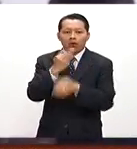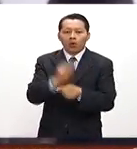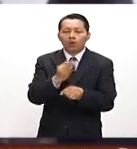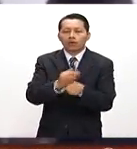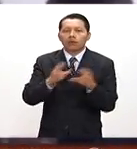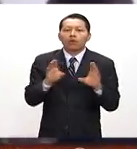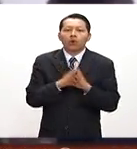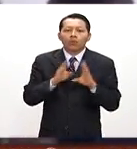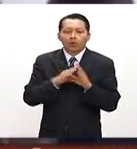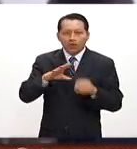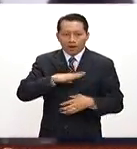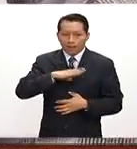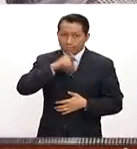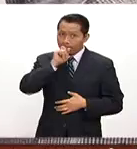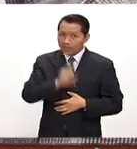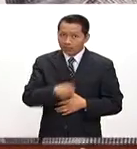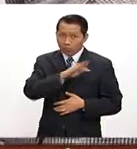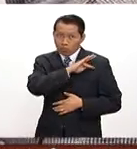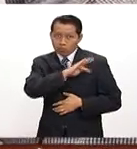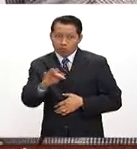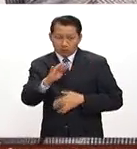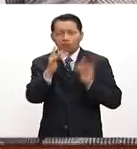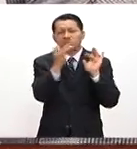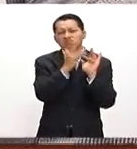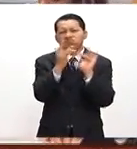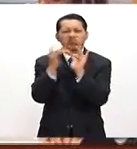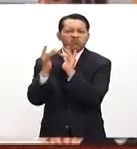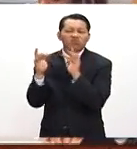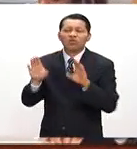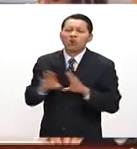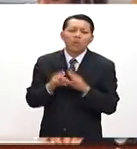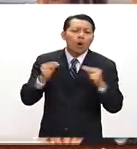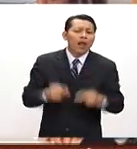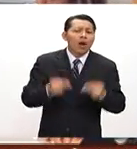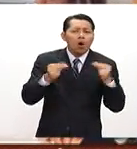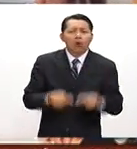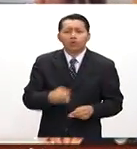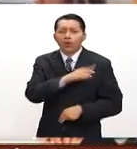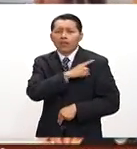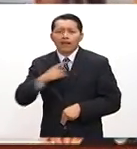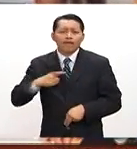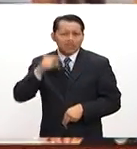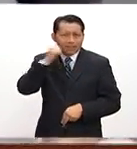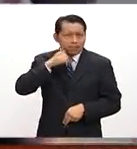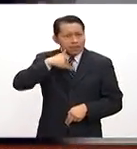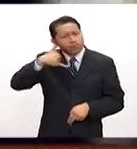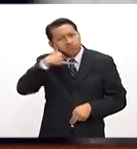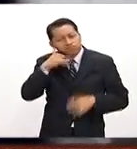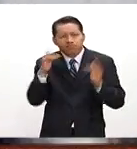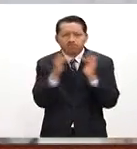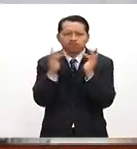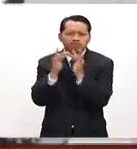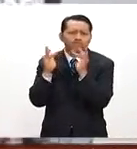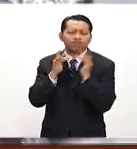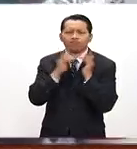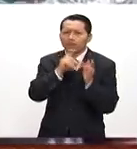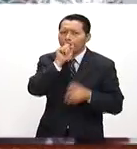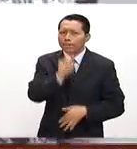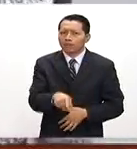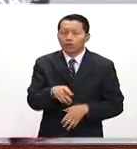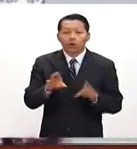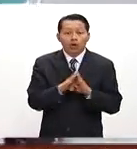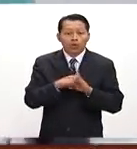día, para acercarse al consumidor, cualquier negocio tiene que hacerlo a través de un dispositivo móvil.